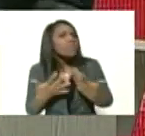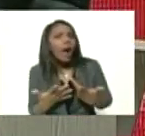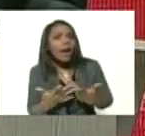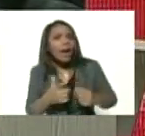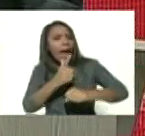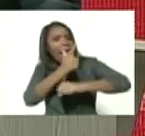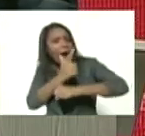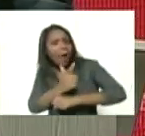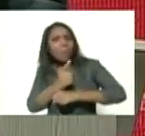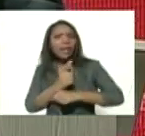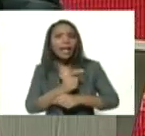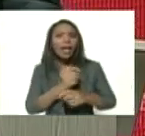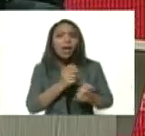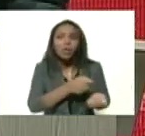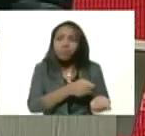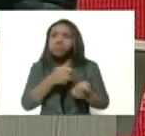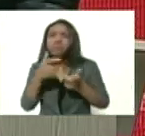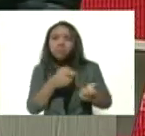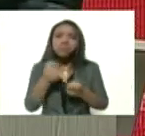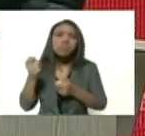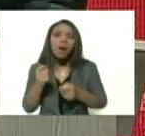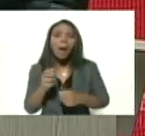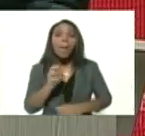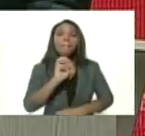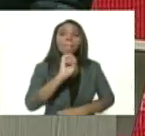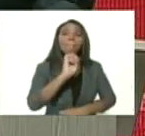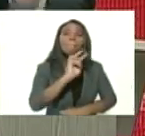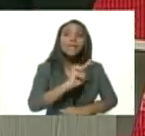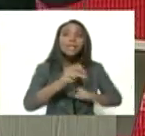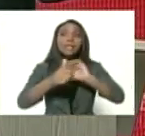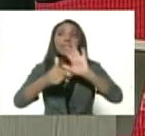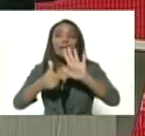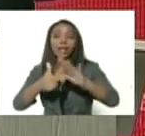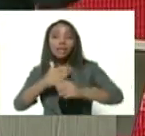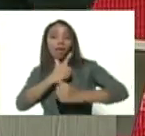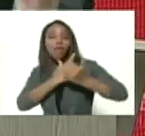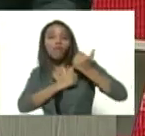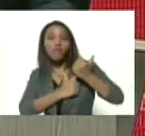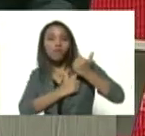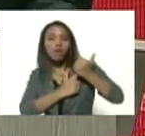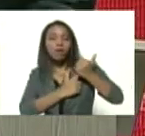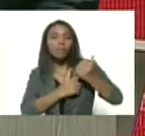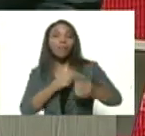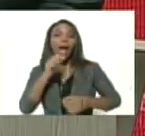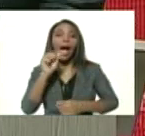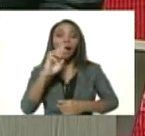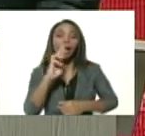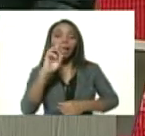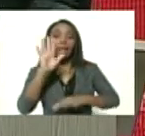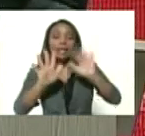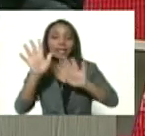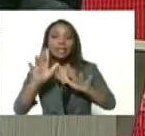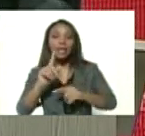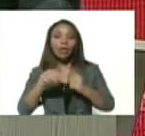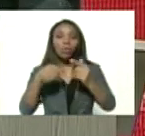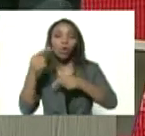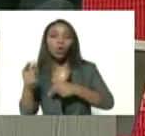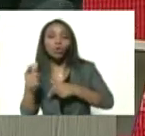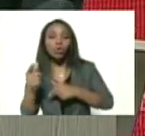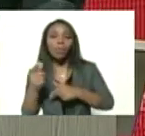que se estaban transportando: 26 fusiles de asalto AR-15, 36 culatines para